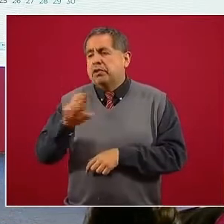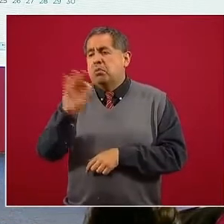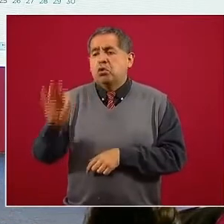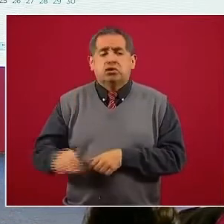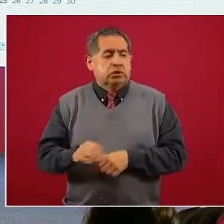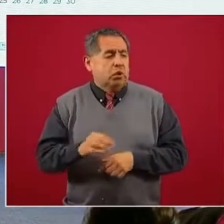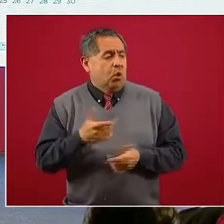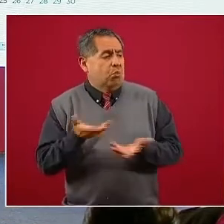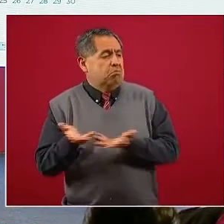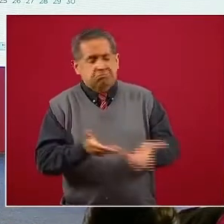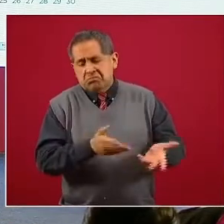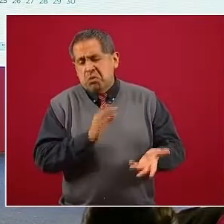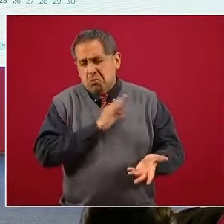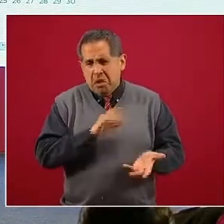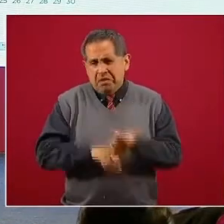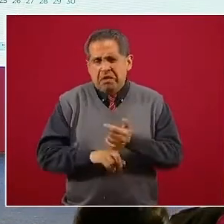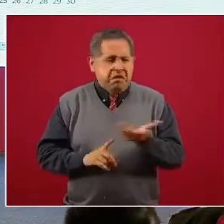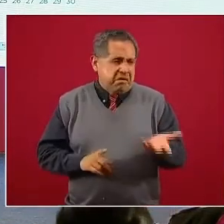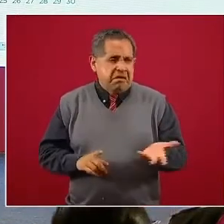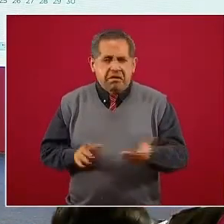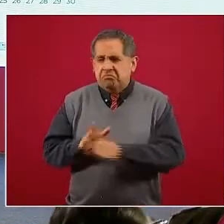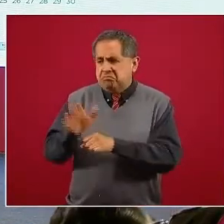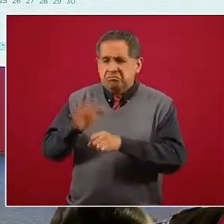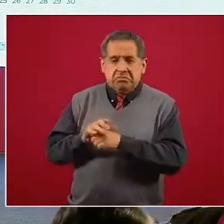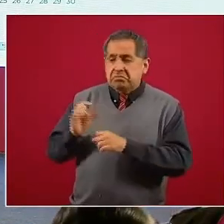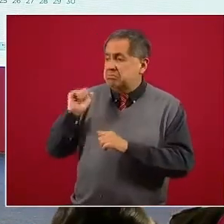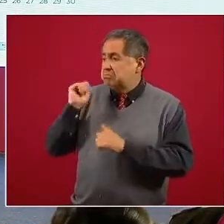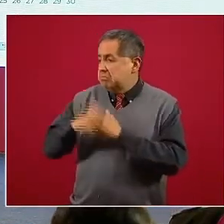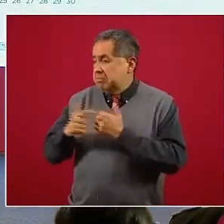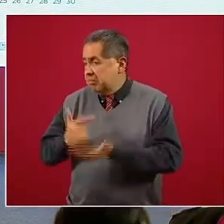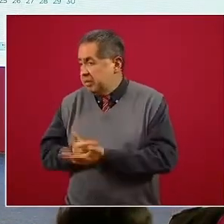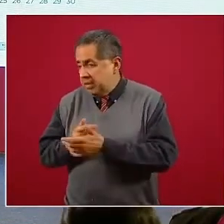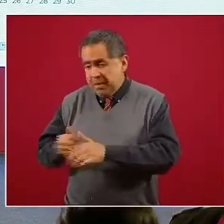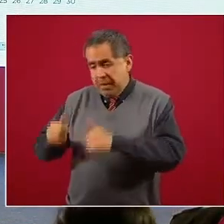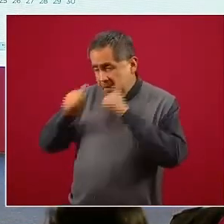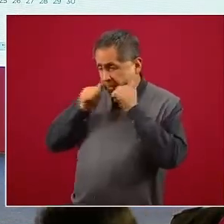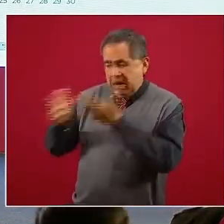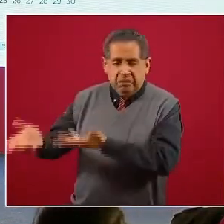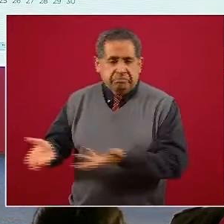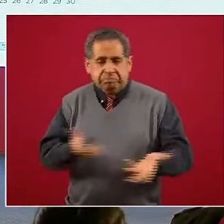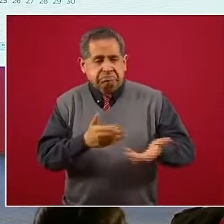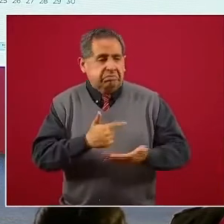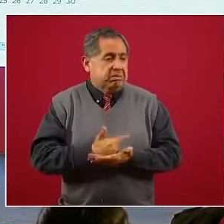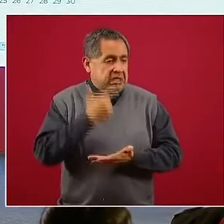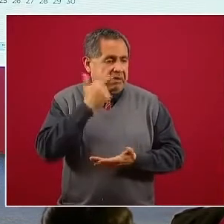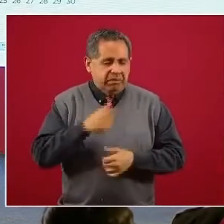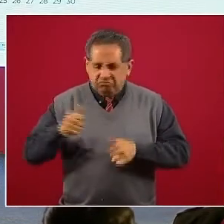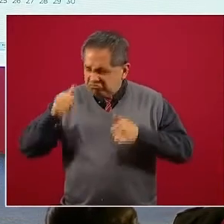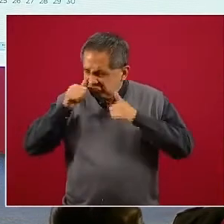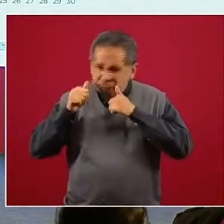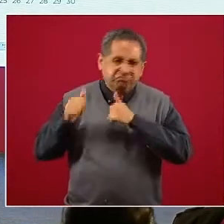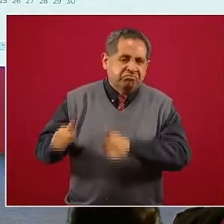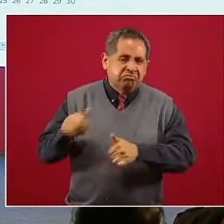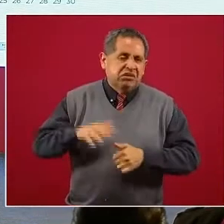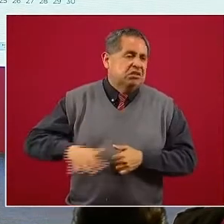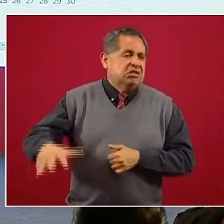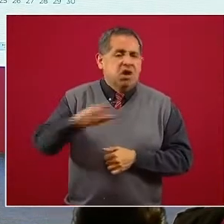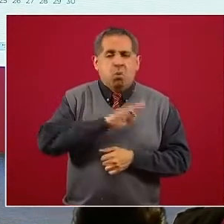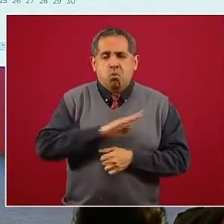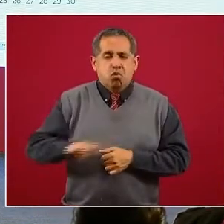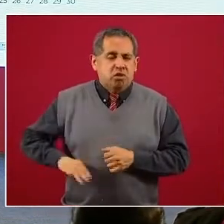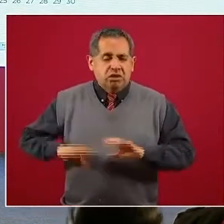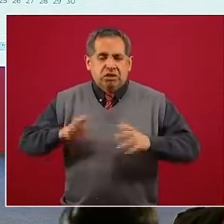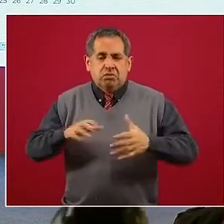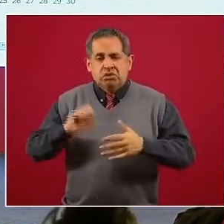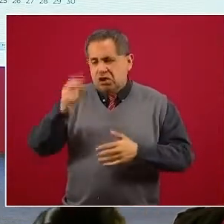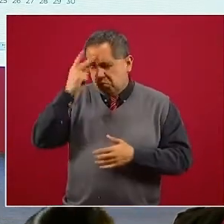lo cual da una buena capacidad de respuesta para pacientes graves al estado y los municipios de San